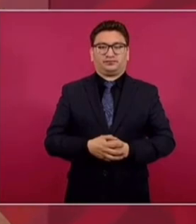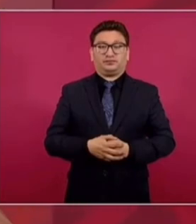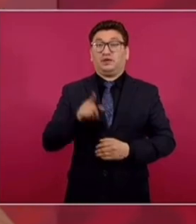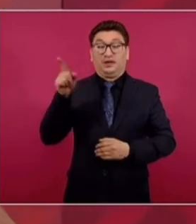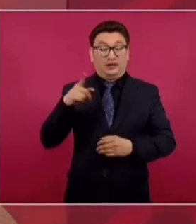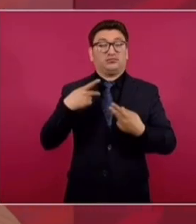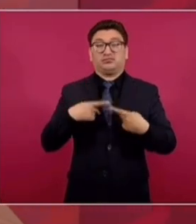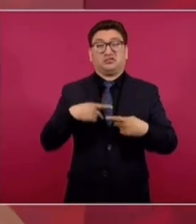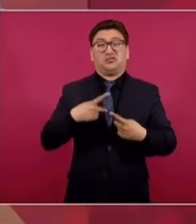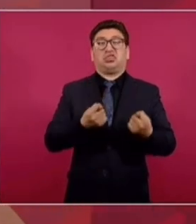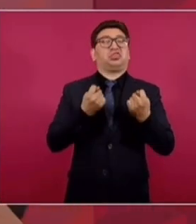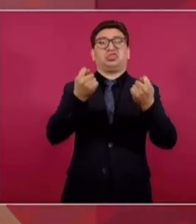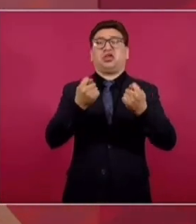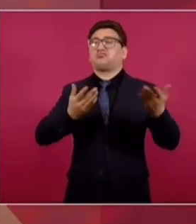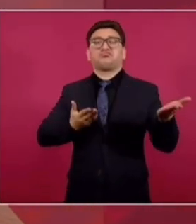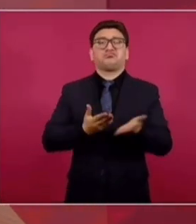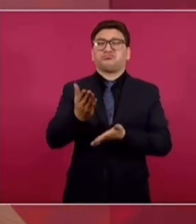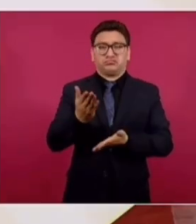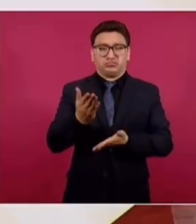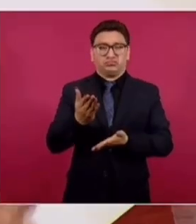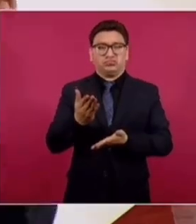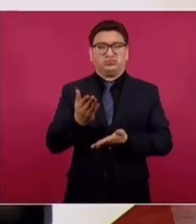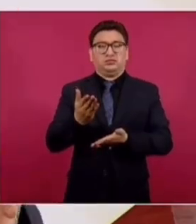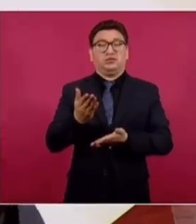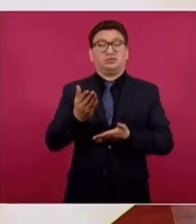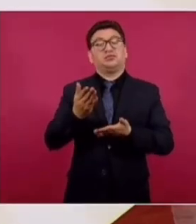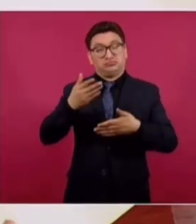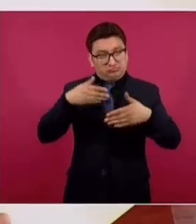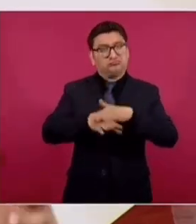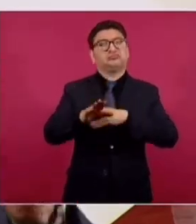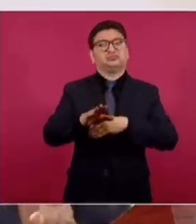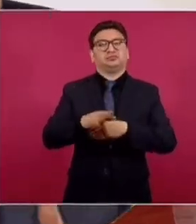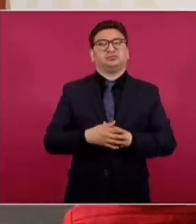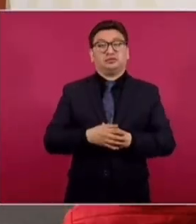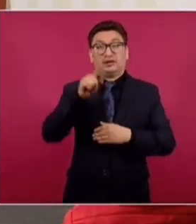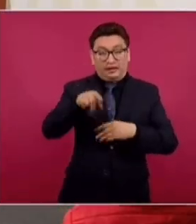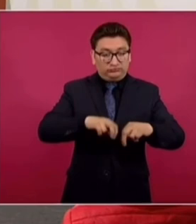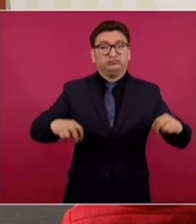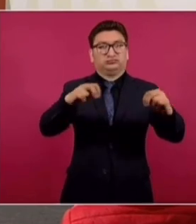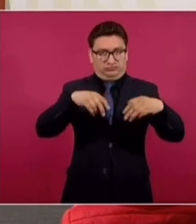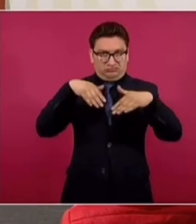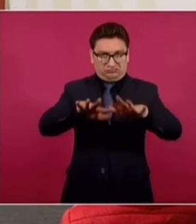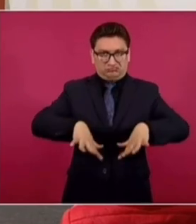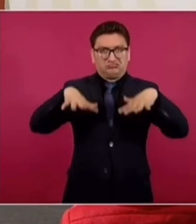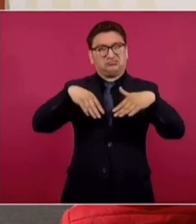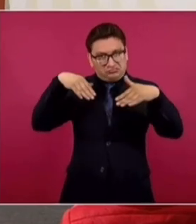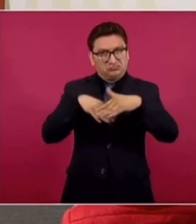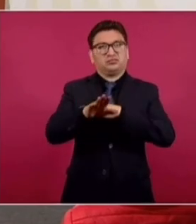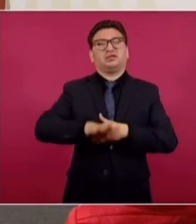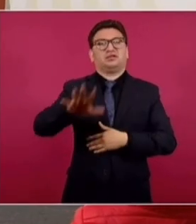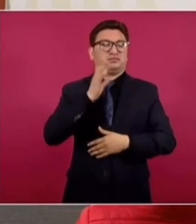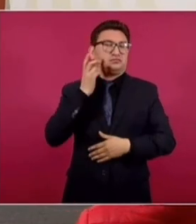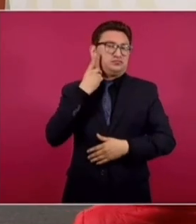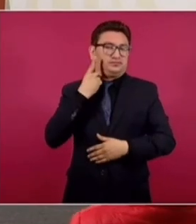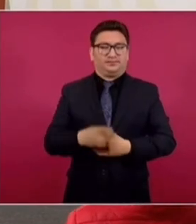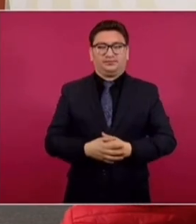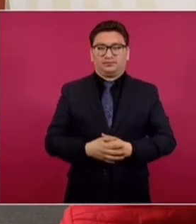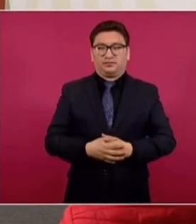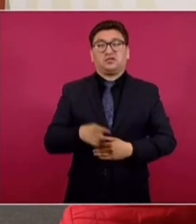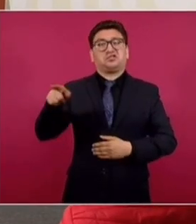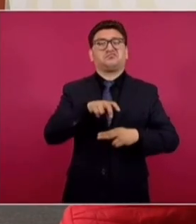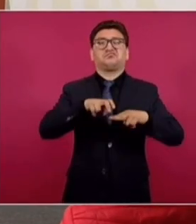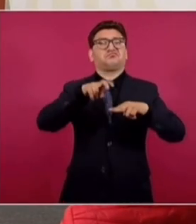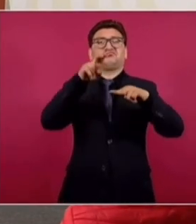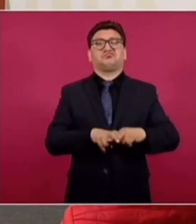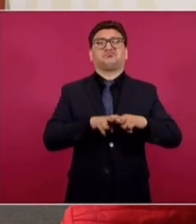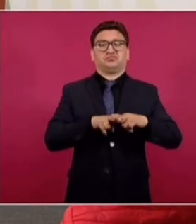manera descarada se metió hasta la sede de los diputados y se